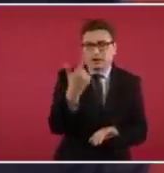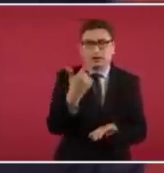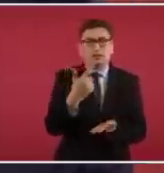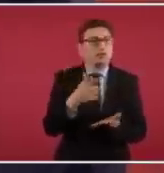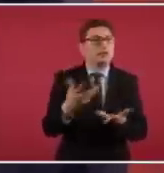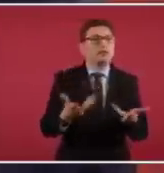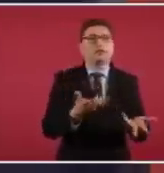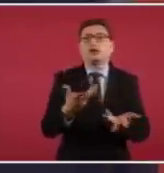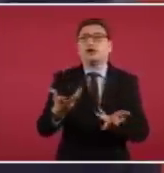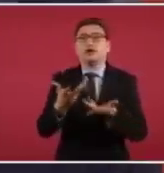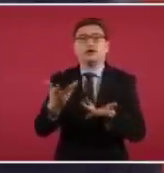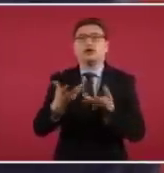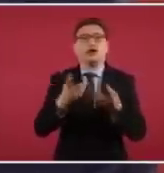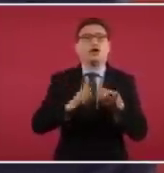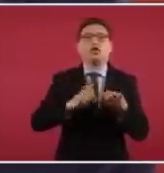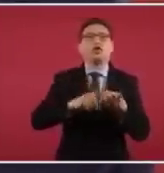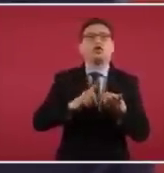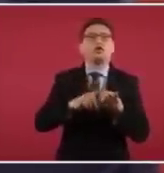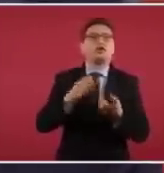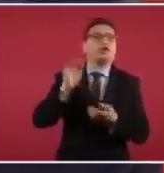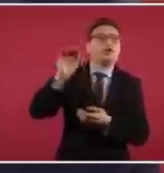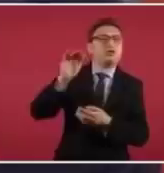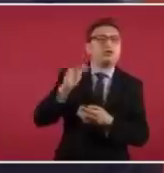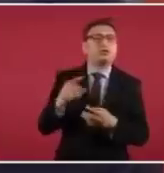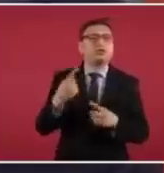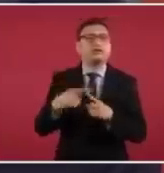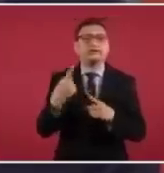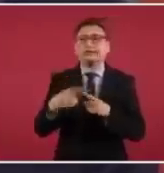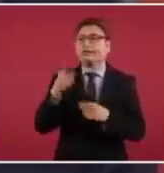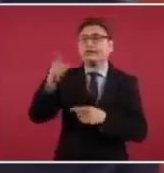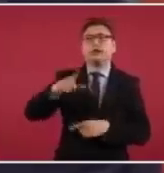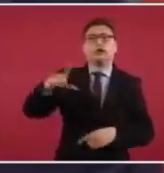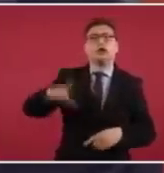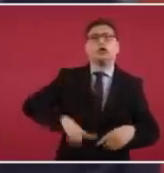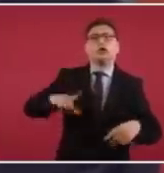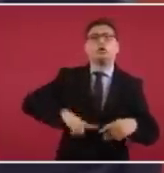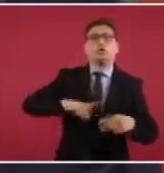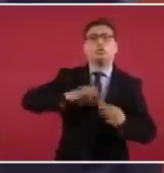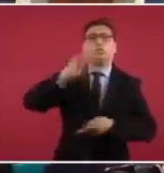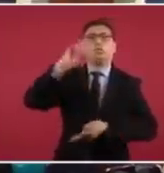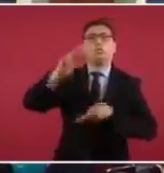vamos a acudir a una especie de gobierno mundial,